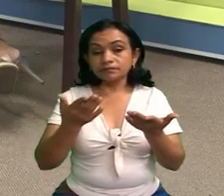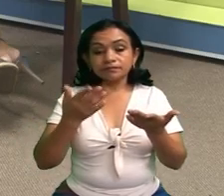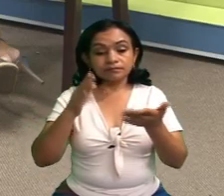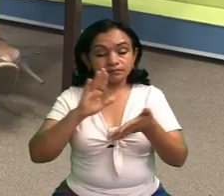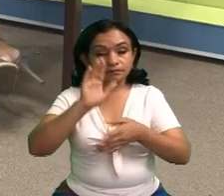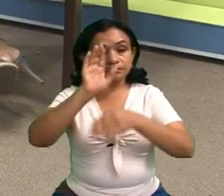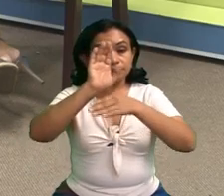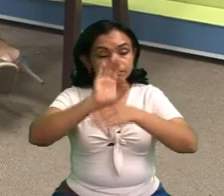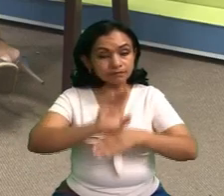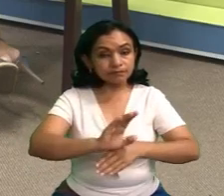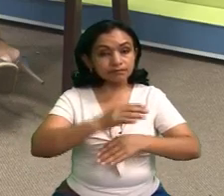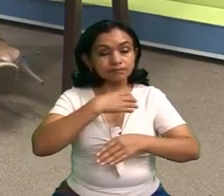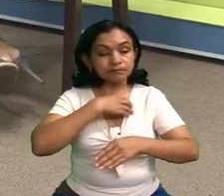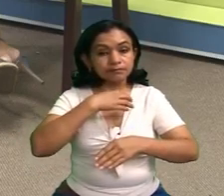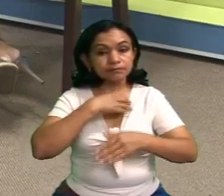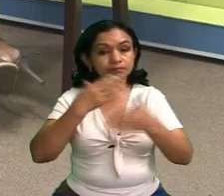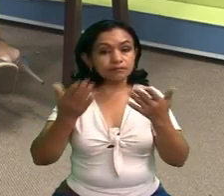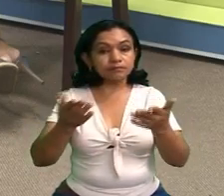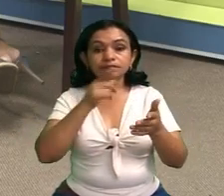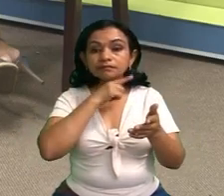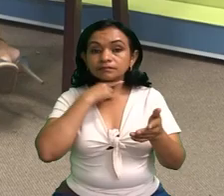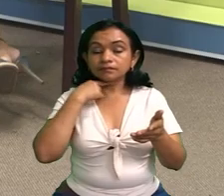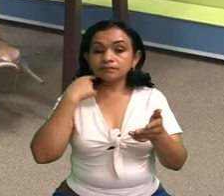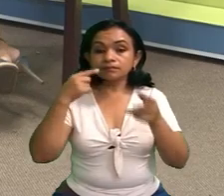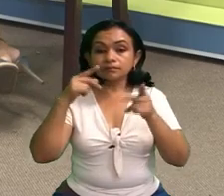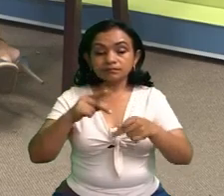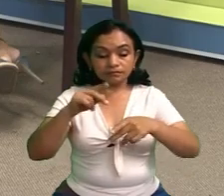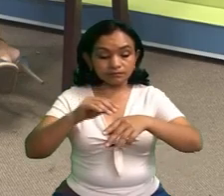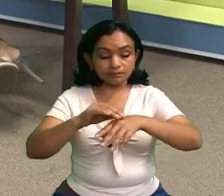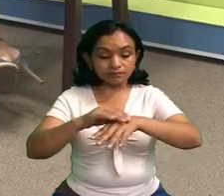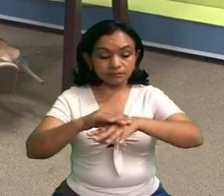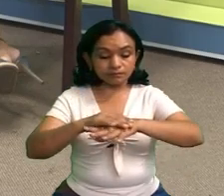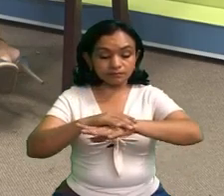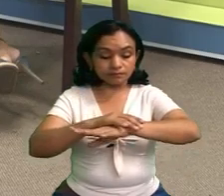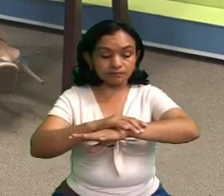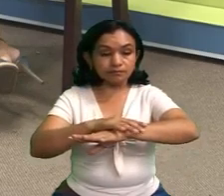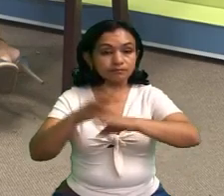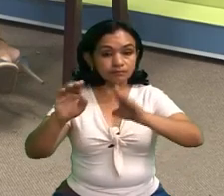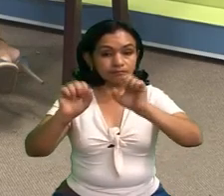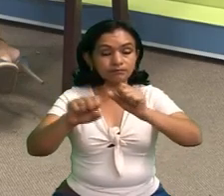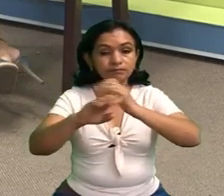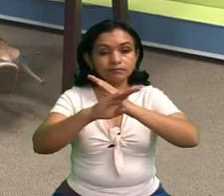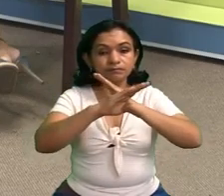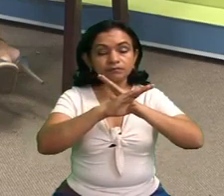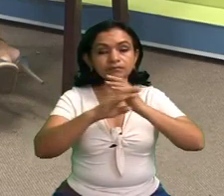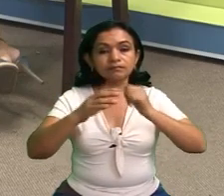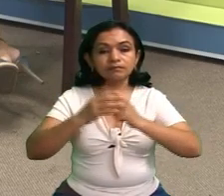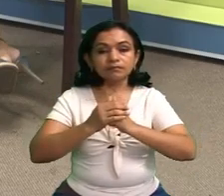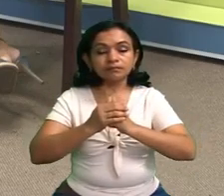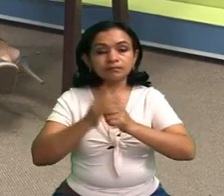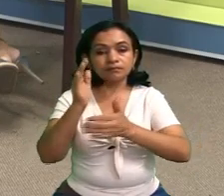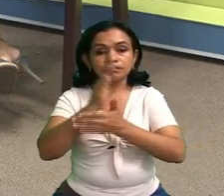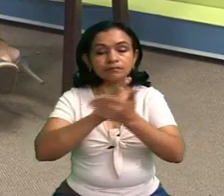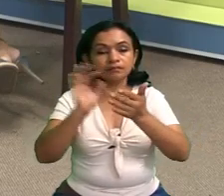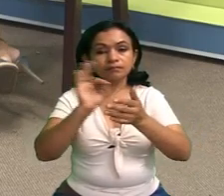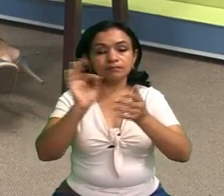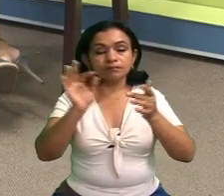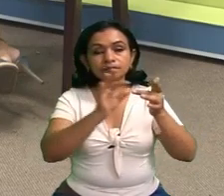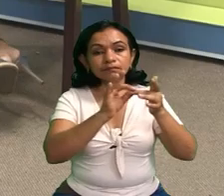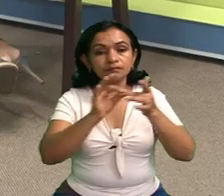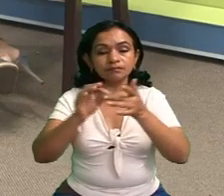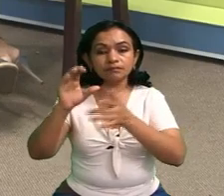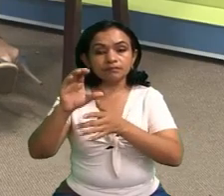hábito o esta costumbre, realmente las estrías podrían evitarse. ¿Hay algún tipo de crema específica para